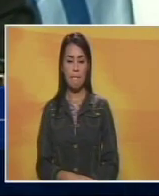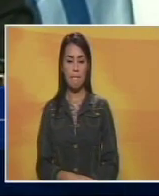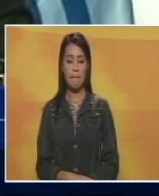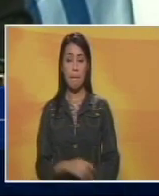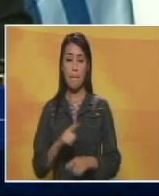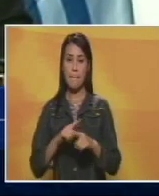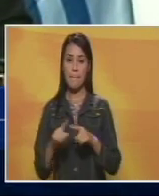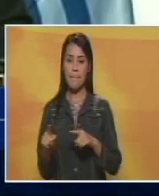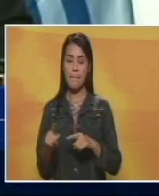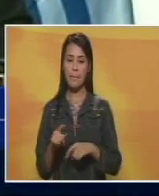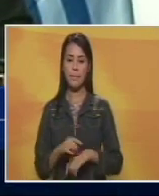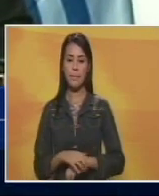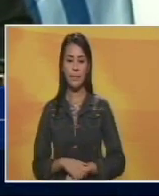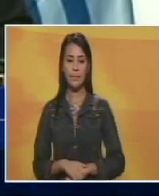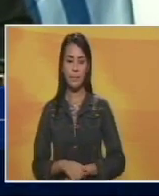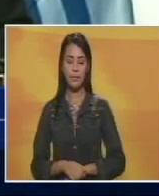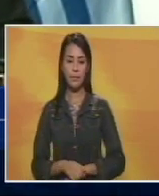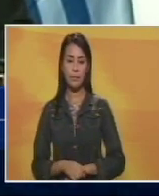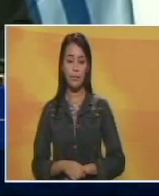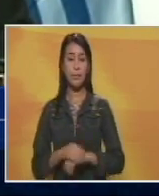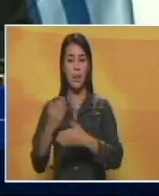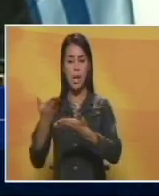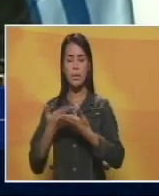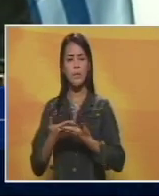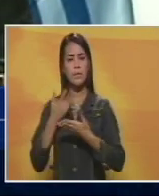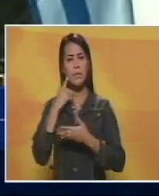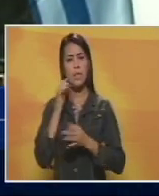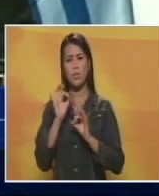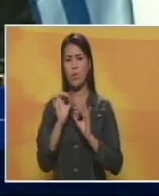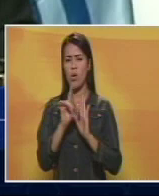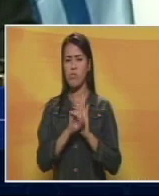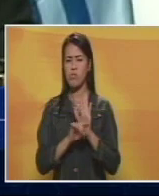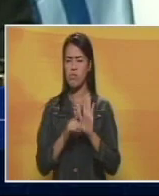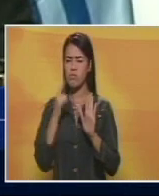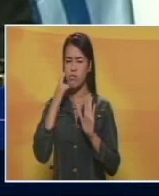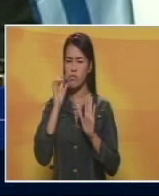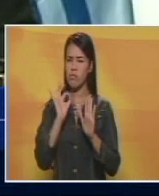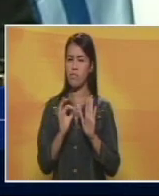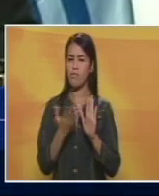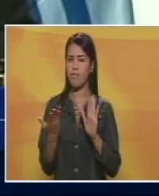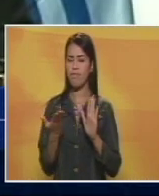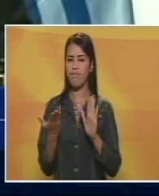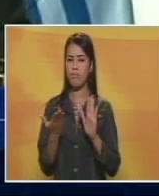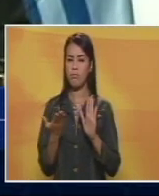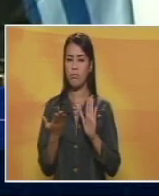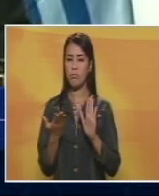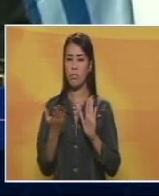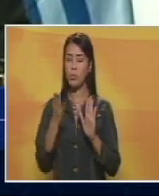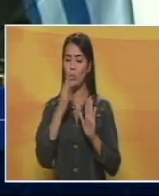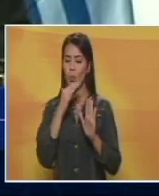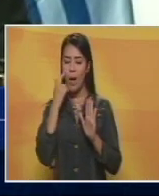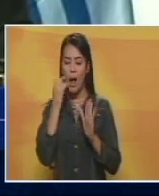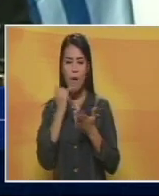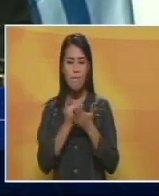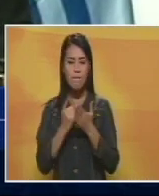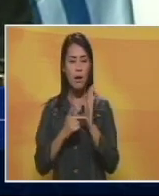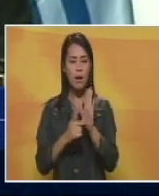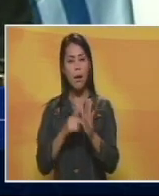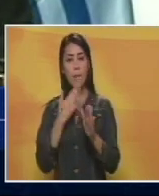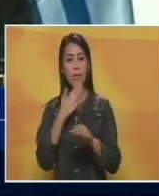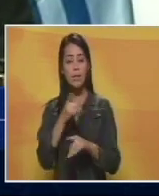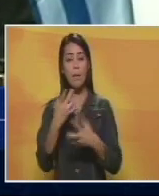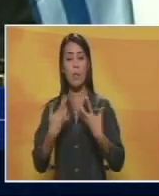Sin embargo, las cisternas recibidas no cumplieron con las especificaciones técnicas exigidas